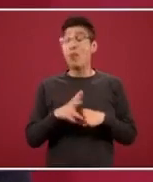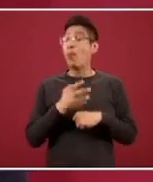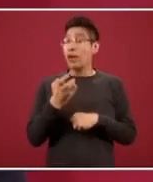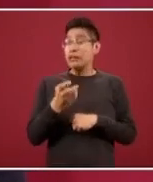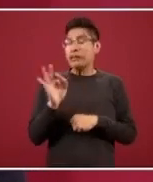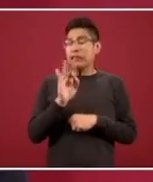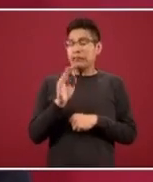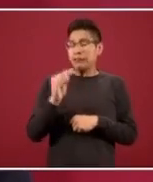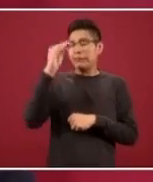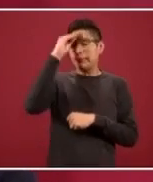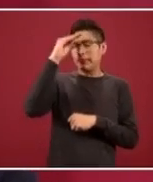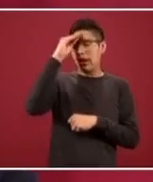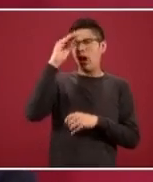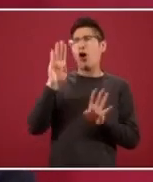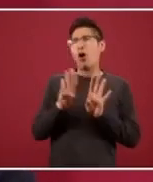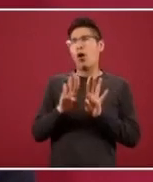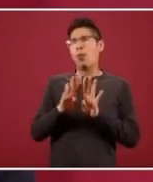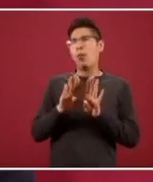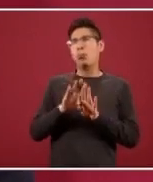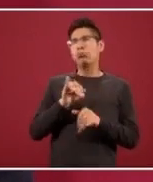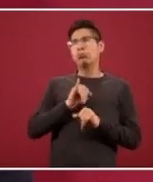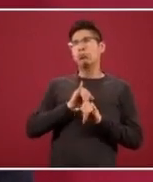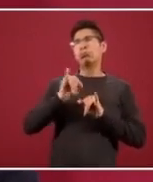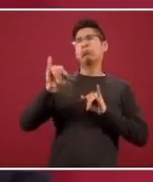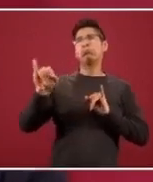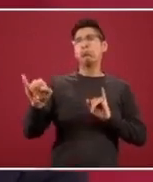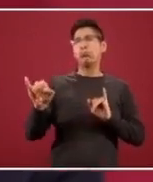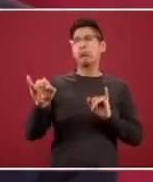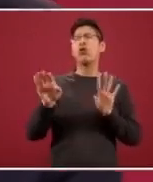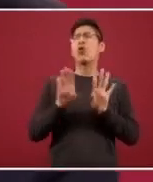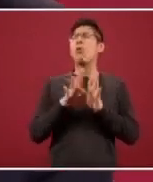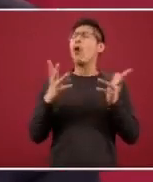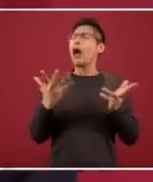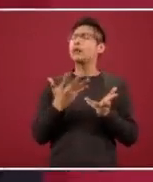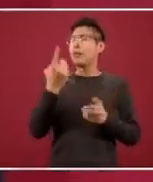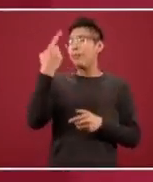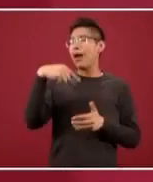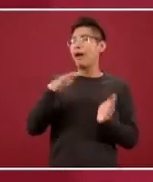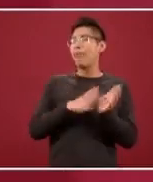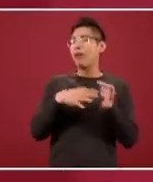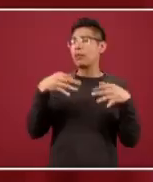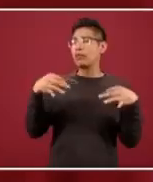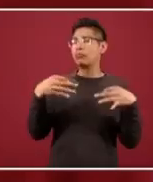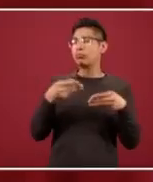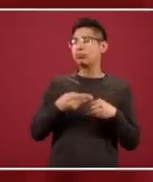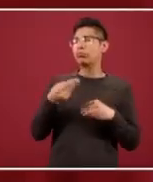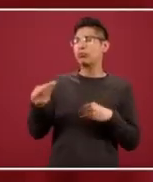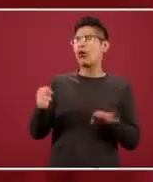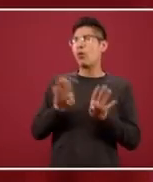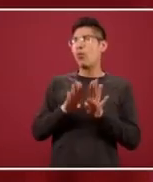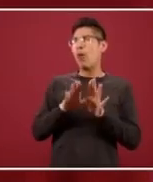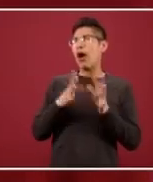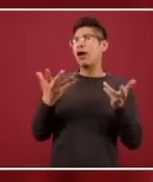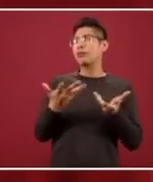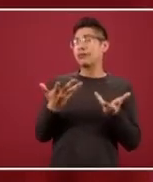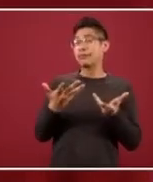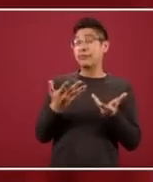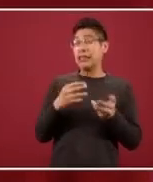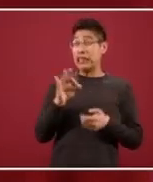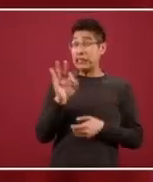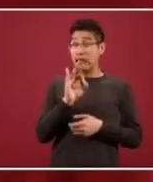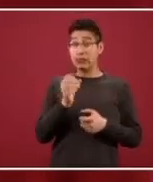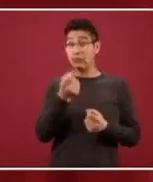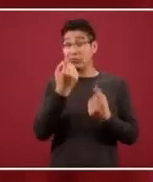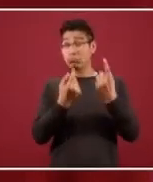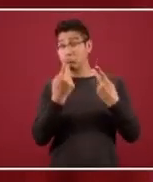las incapacidades se puedan dar a distancia. Las personas que tengan trabajos formales y que no tengan IMSS no tendrán